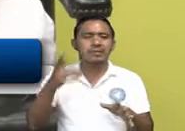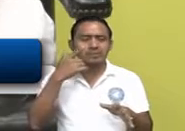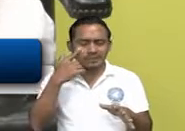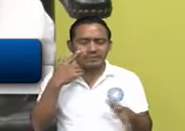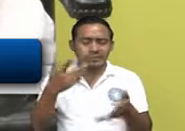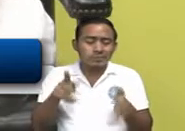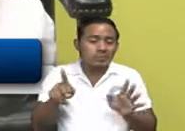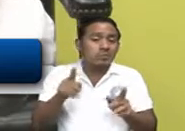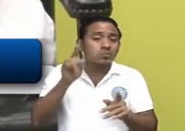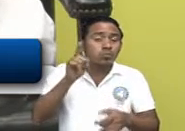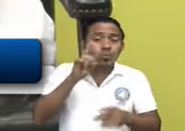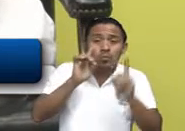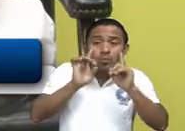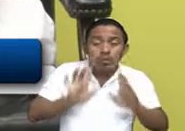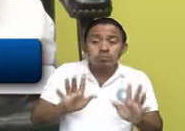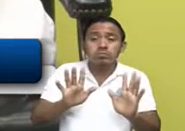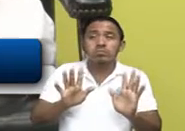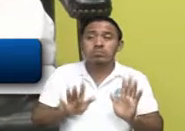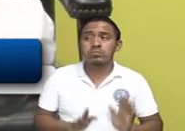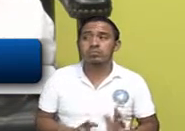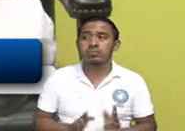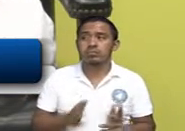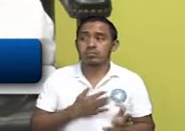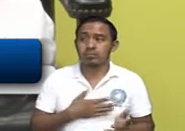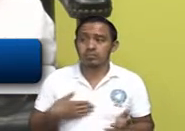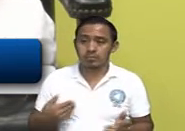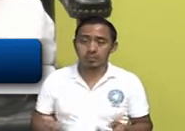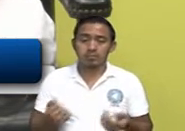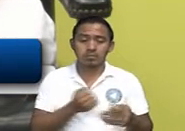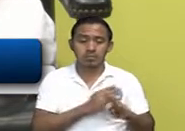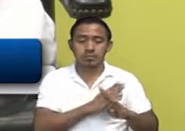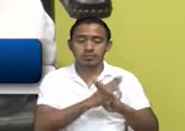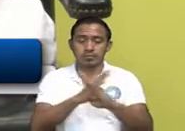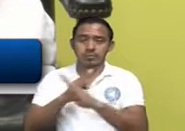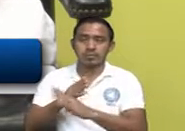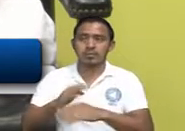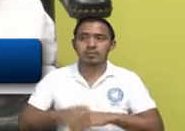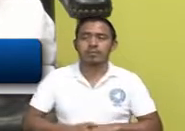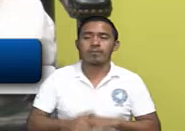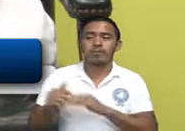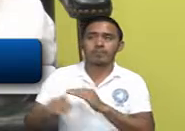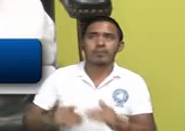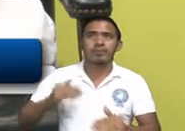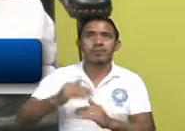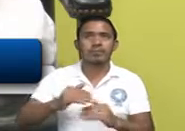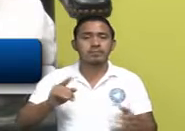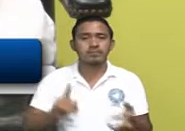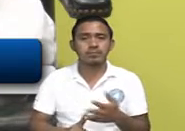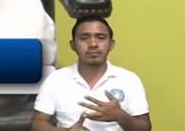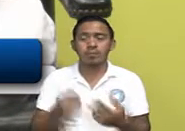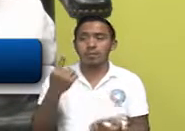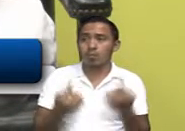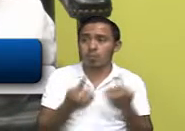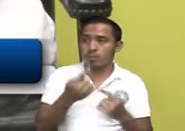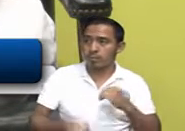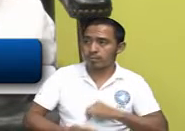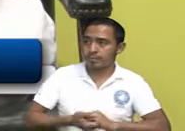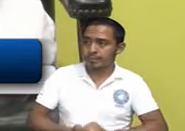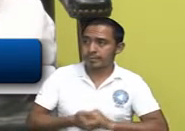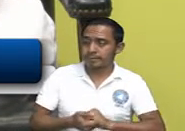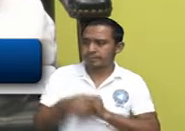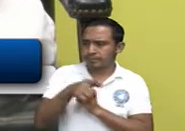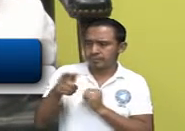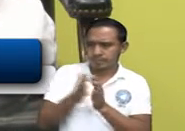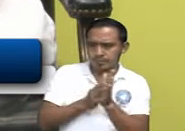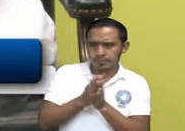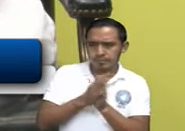el consumo o la experimentación, está más protegido. Luego saber qué tipo de amigos tiene, uh-huh. cuáles son sus